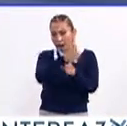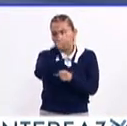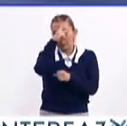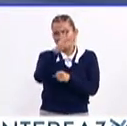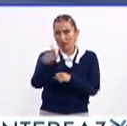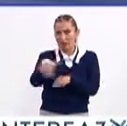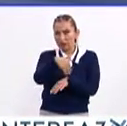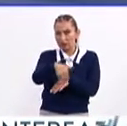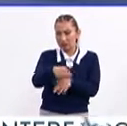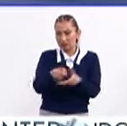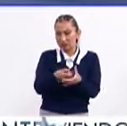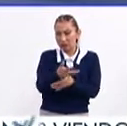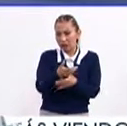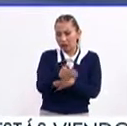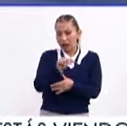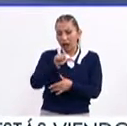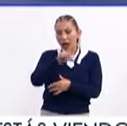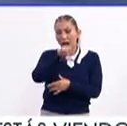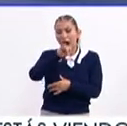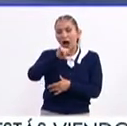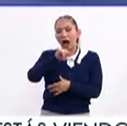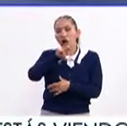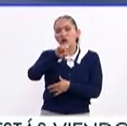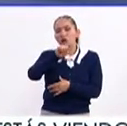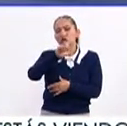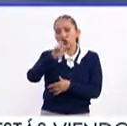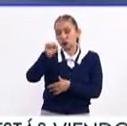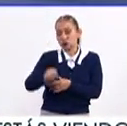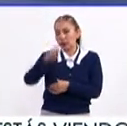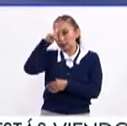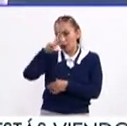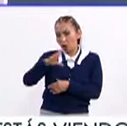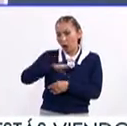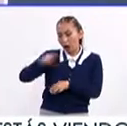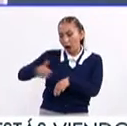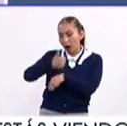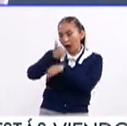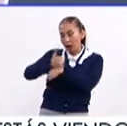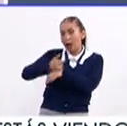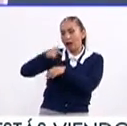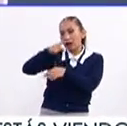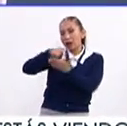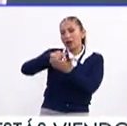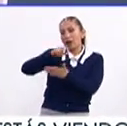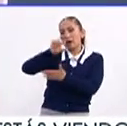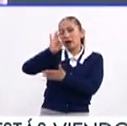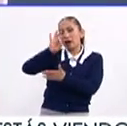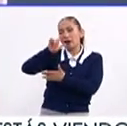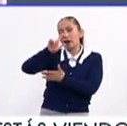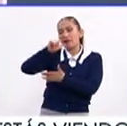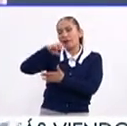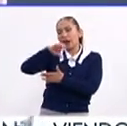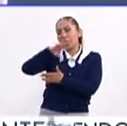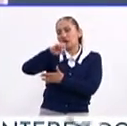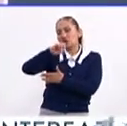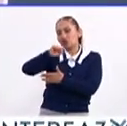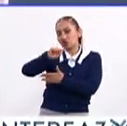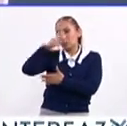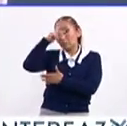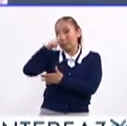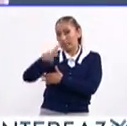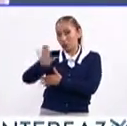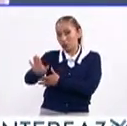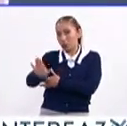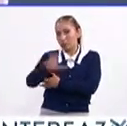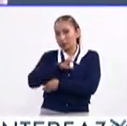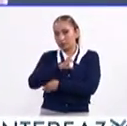por la salida, ahí por el Ajusco, ¿no? Muy cerca de lo que es el sur de México está la sede de esta unidad de Flaxo